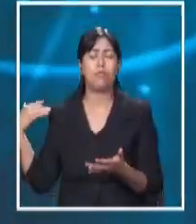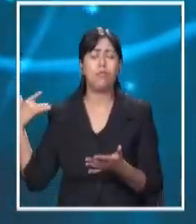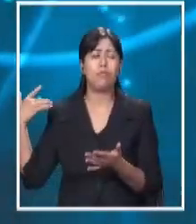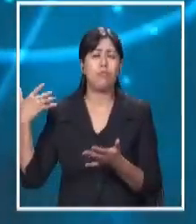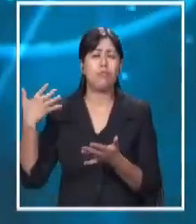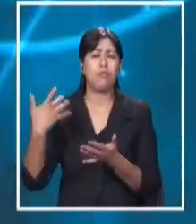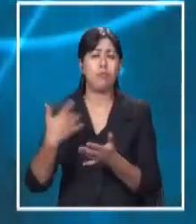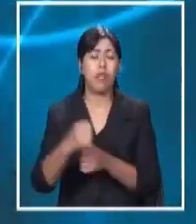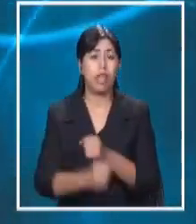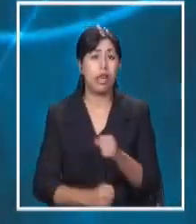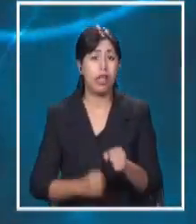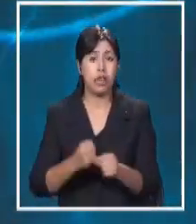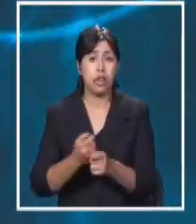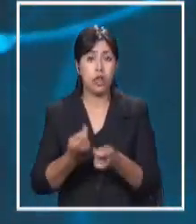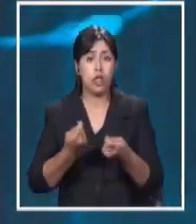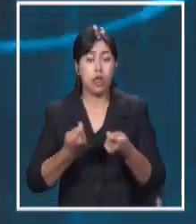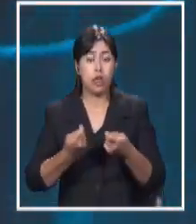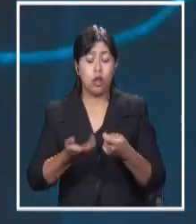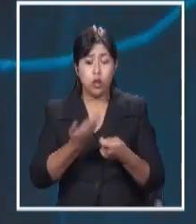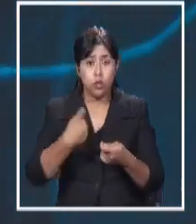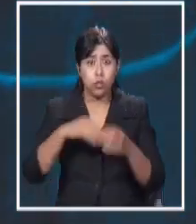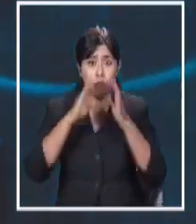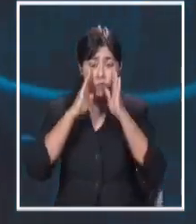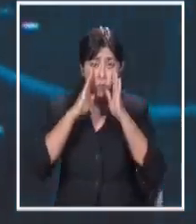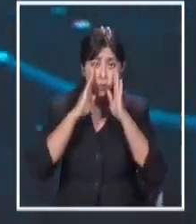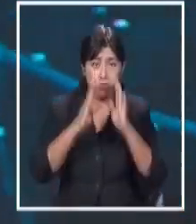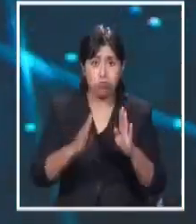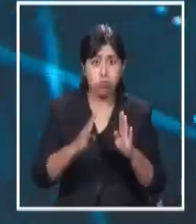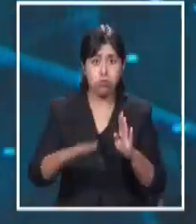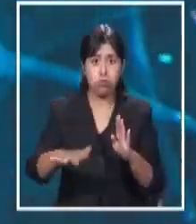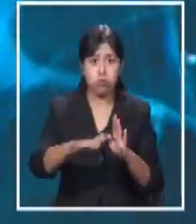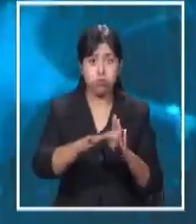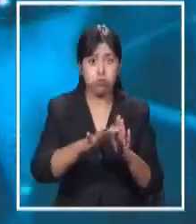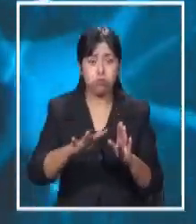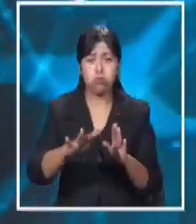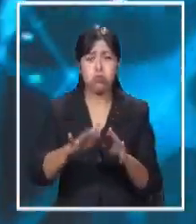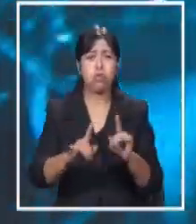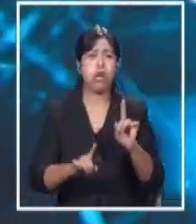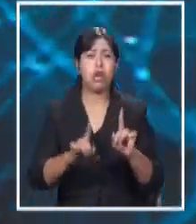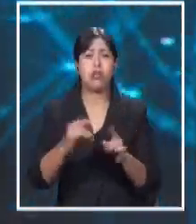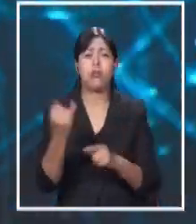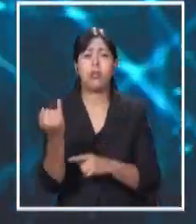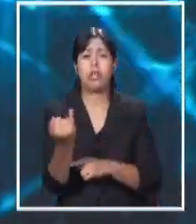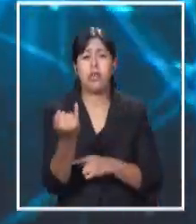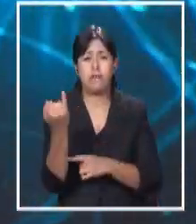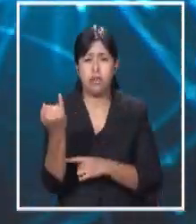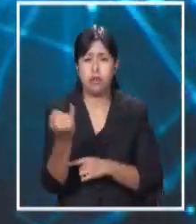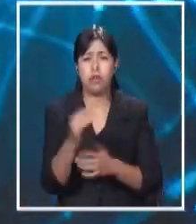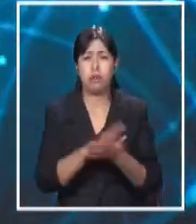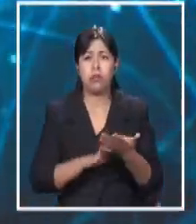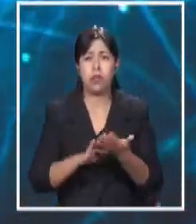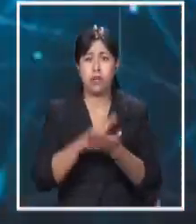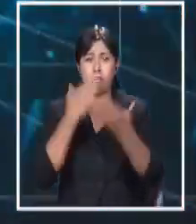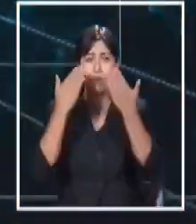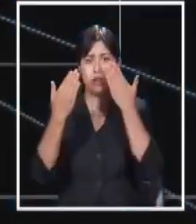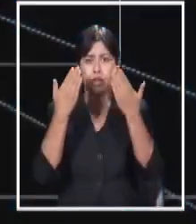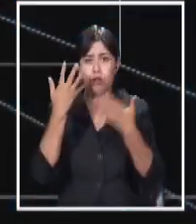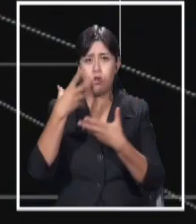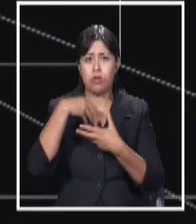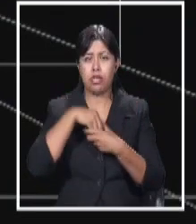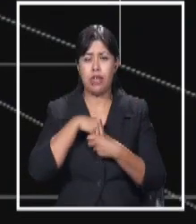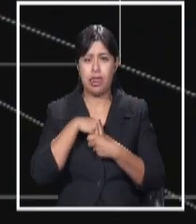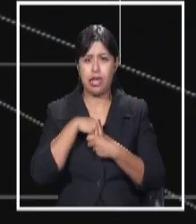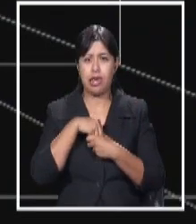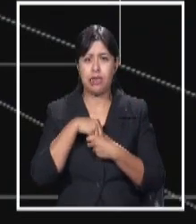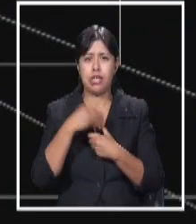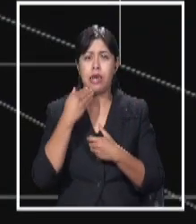hemos sobrefocalizado nuestra atención en componentes individuales, como por ejemplo nuestra psicología interna,